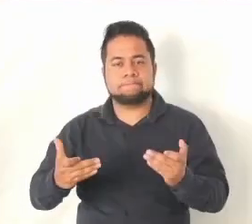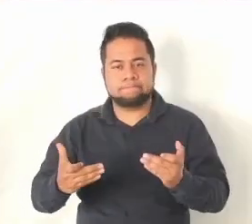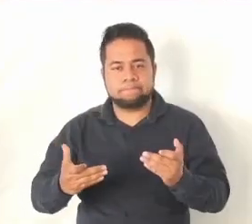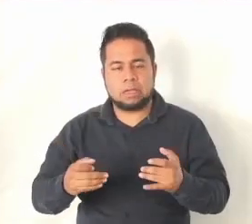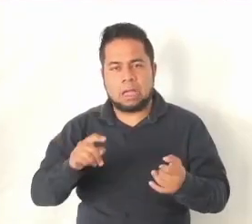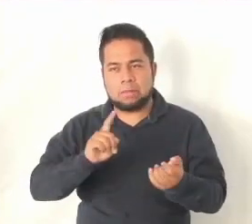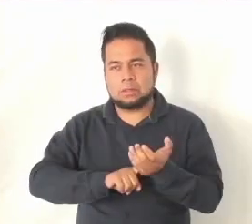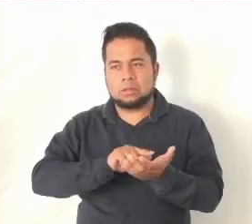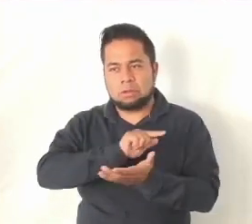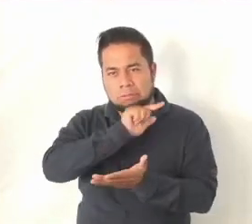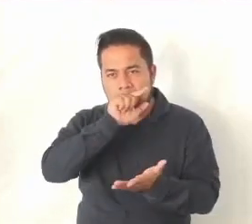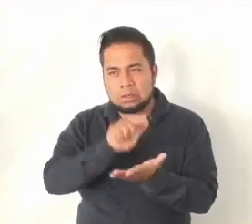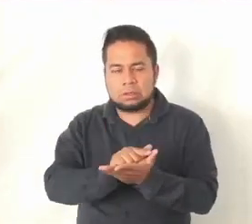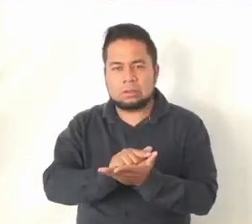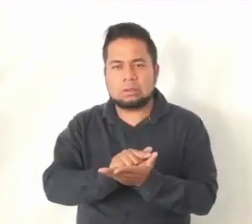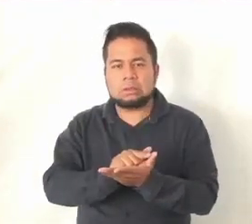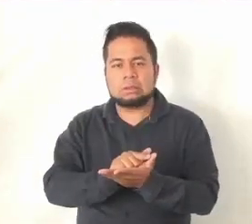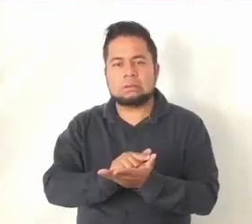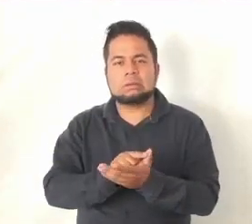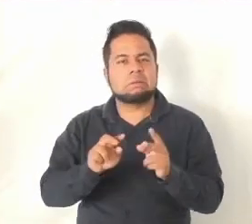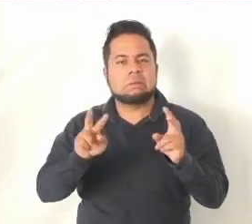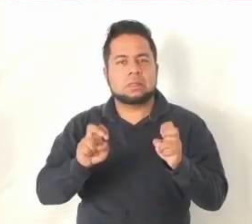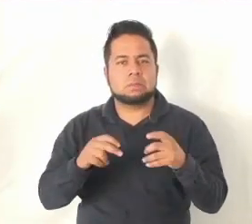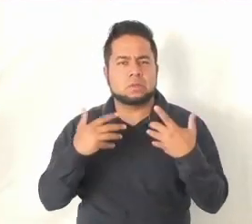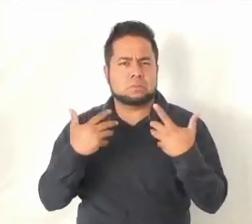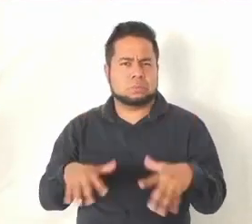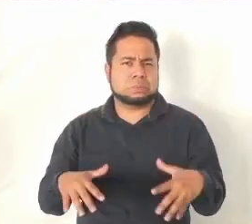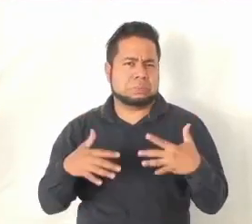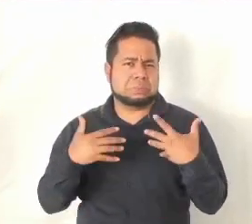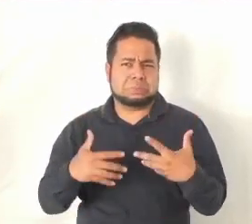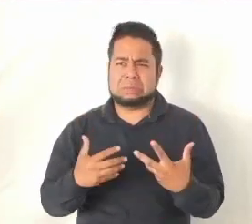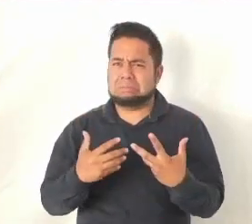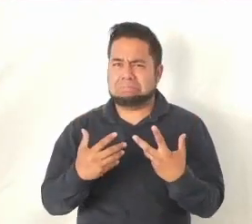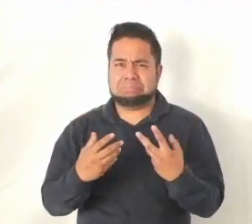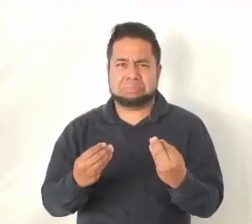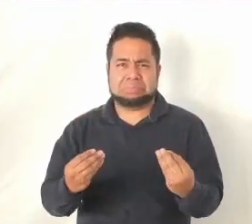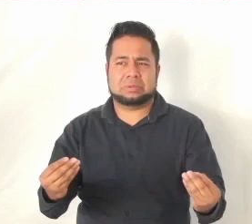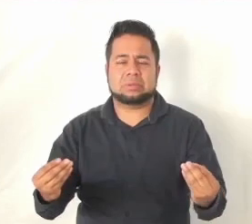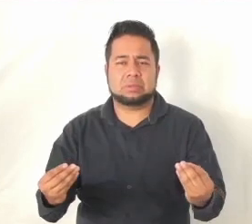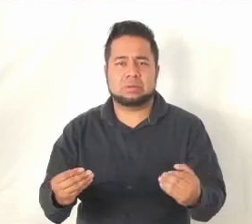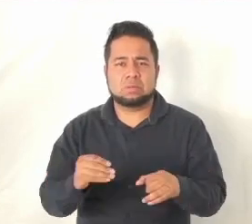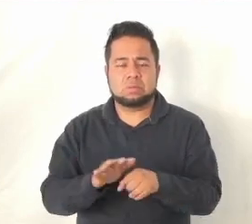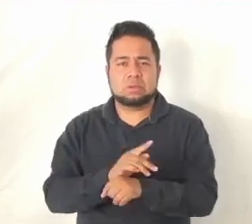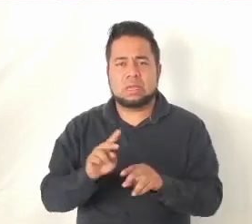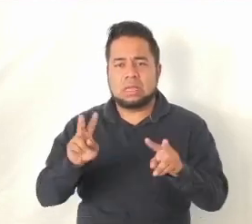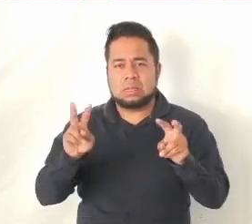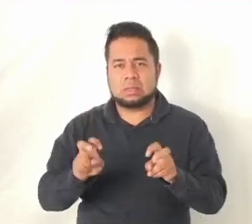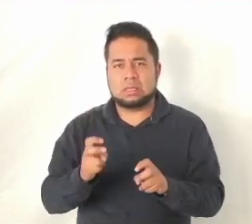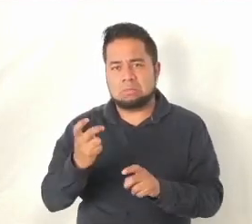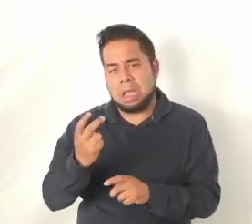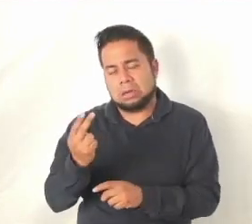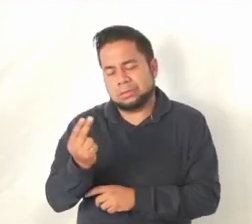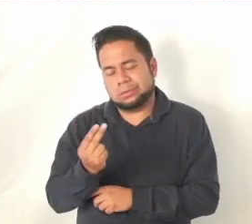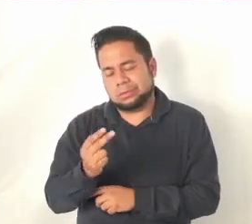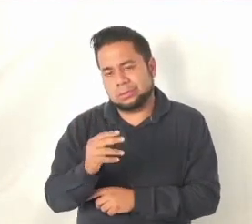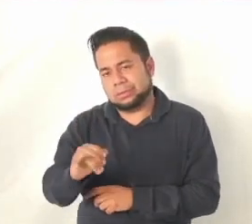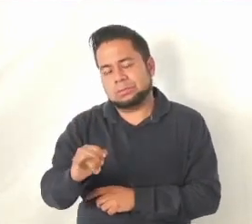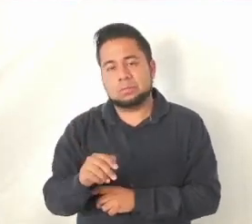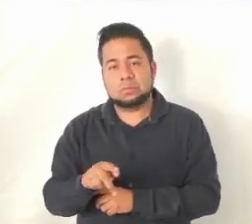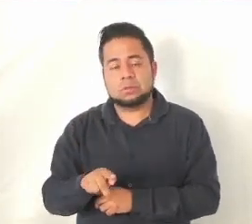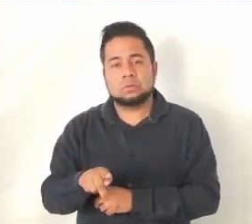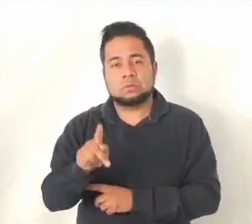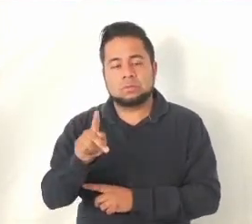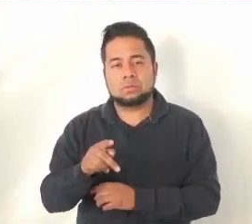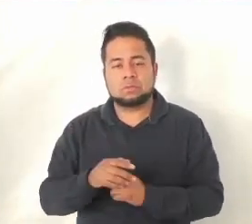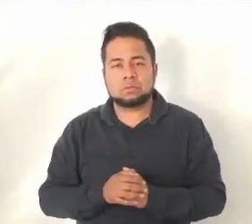jurídico en este tema es muy ambicioso y lo es porque el tema así lo requiere sin embargo